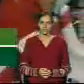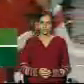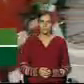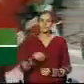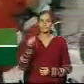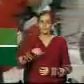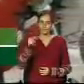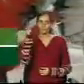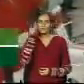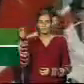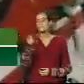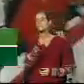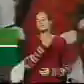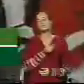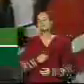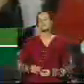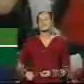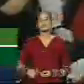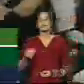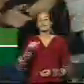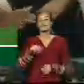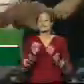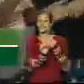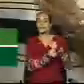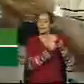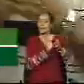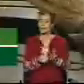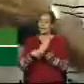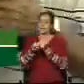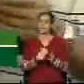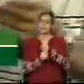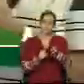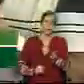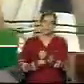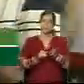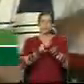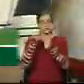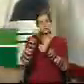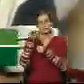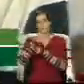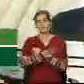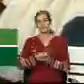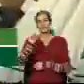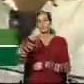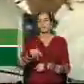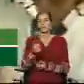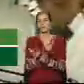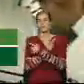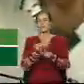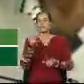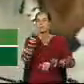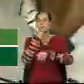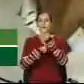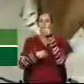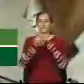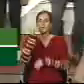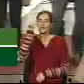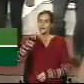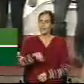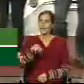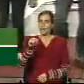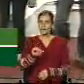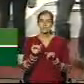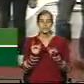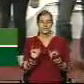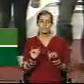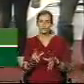Este es su pueblo, comandante del Delta, que está resfriado con la seguridad y soberanía agroalimentaria. Hoy, desde